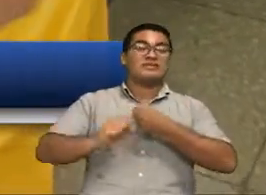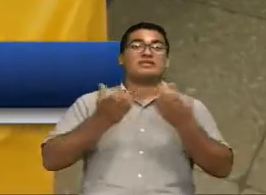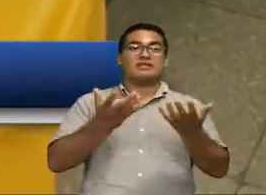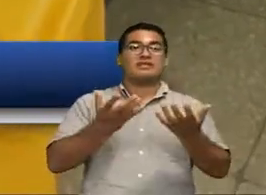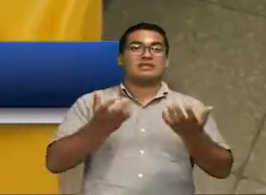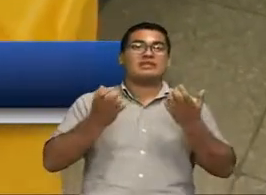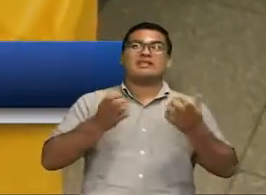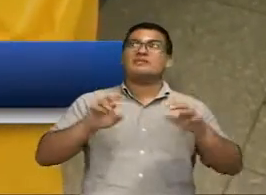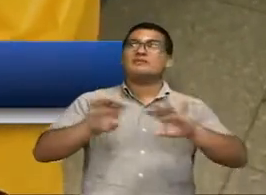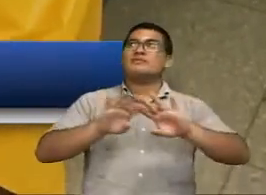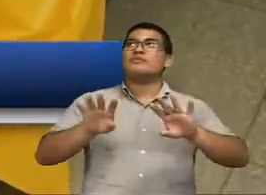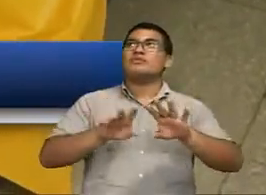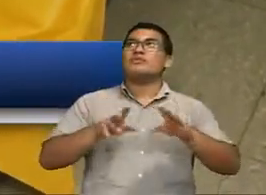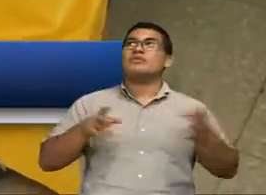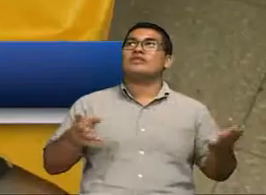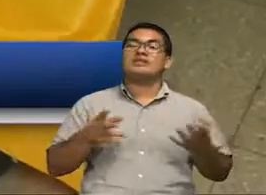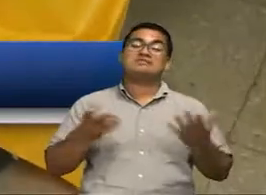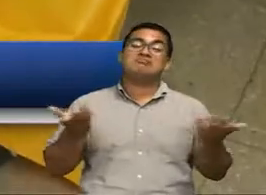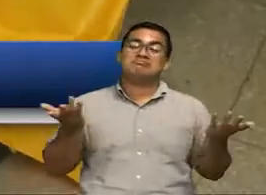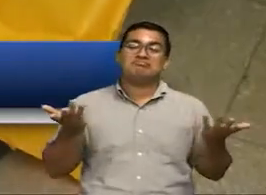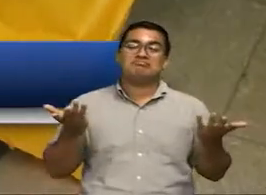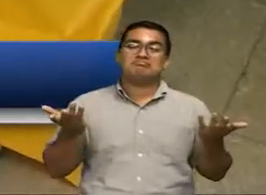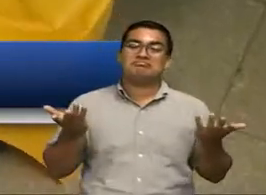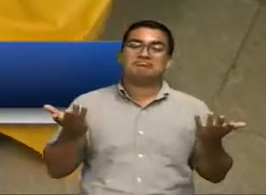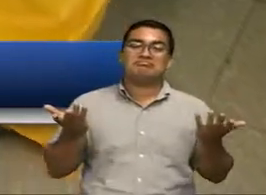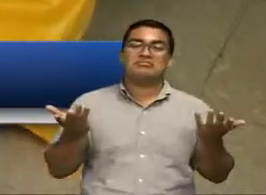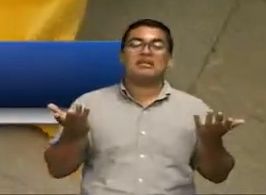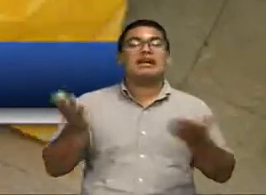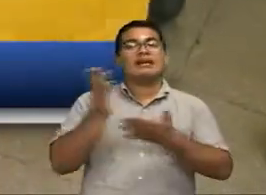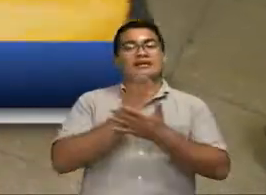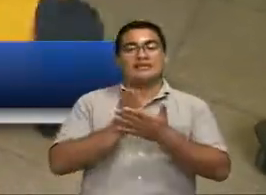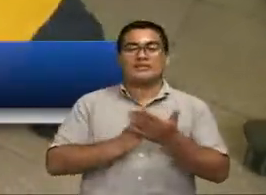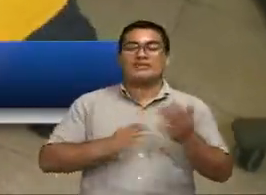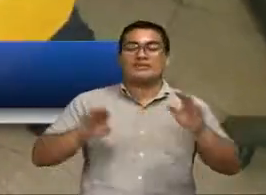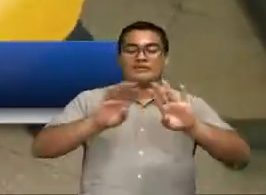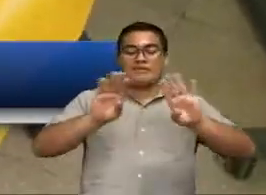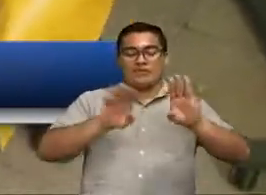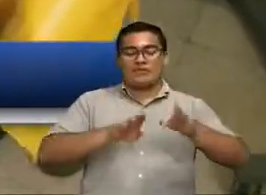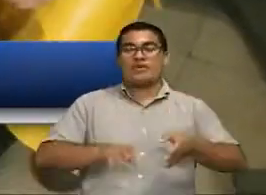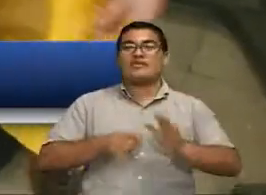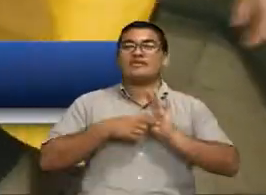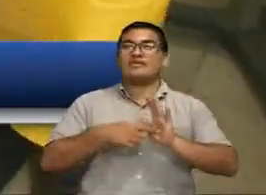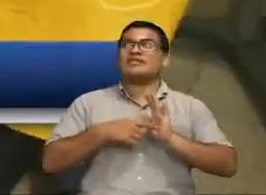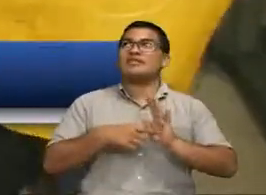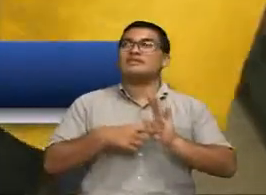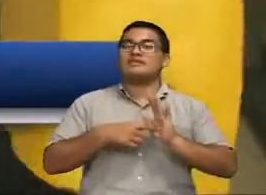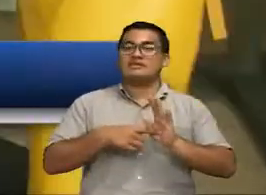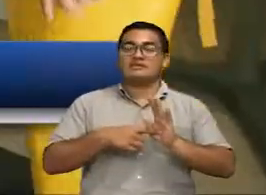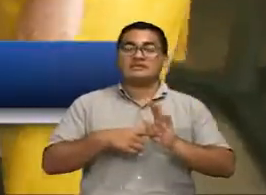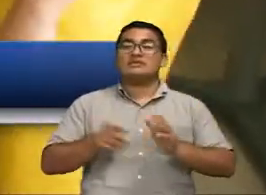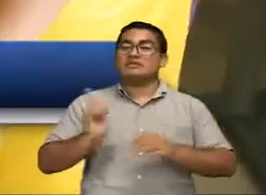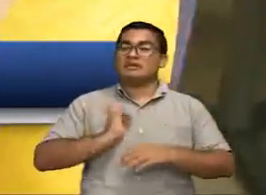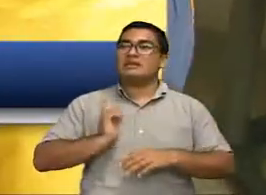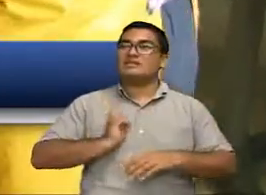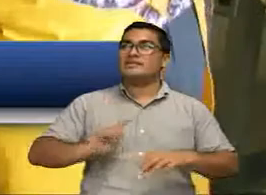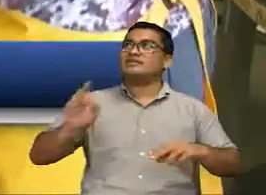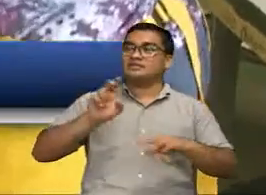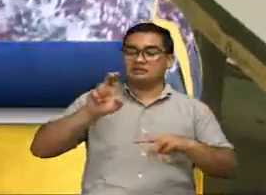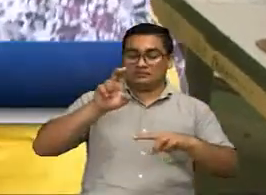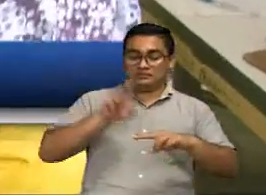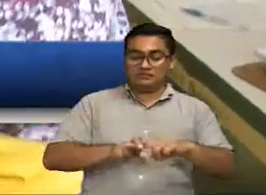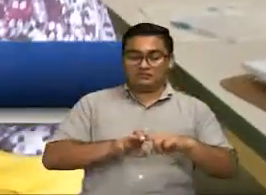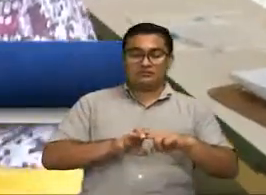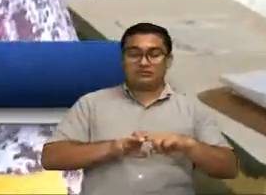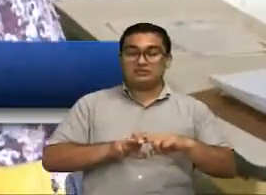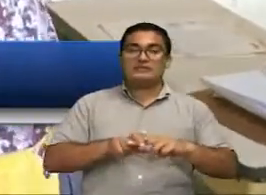se quedan aquí. Entonces, hay mujeres que... Por ejemplo, tenemos una silla también, que